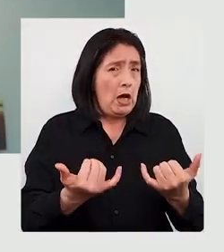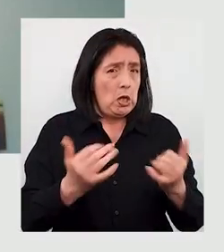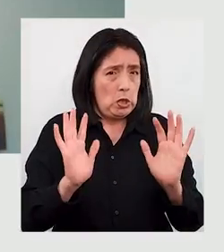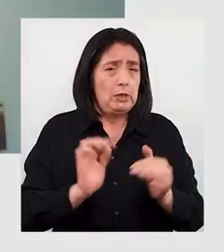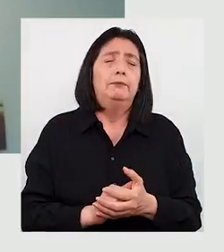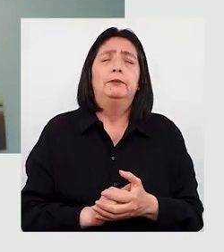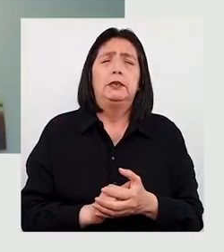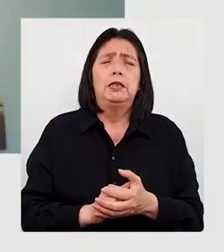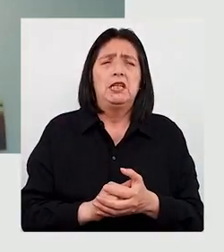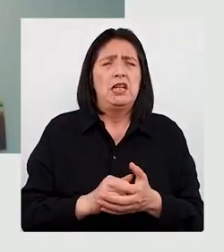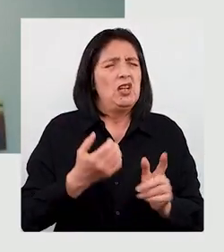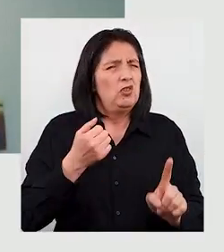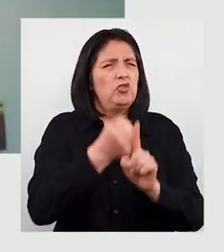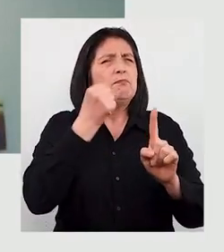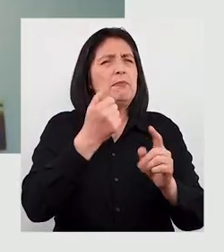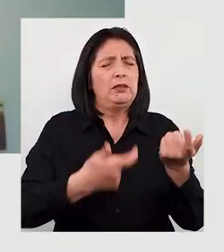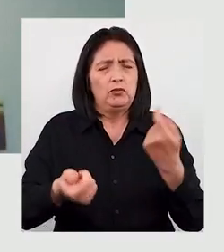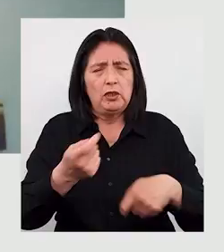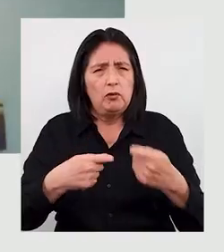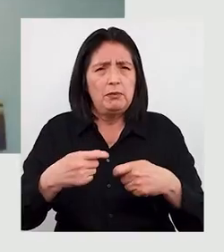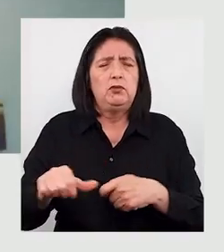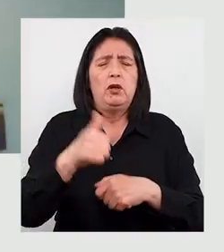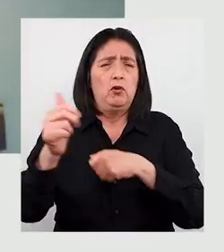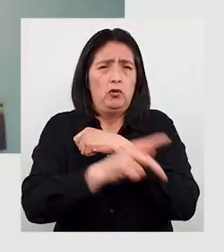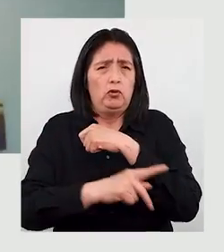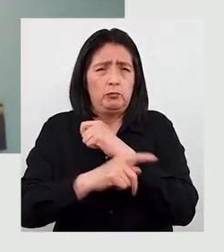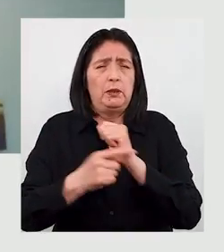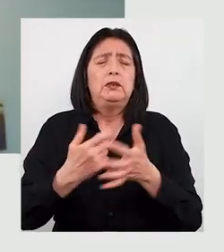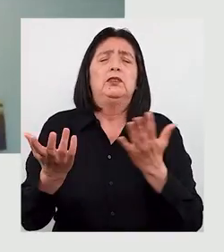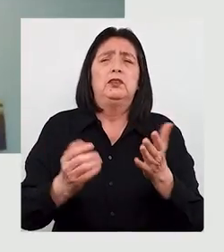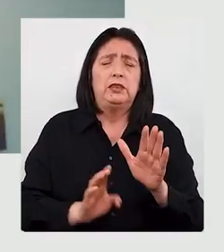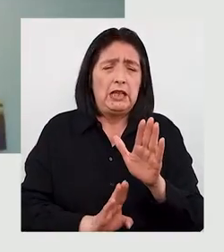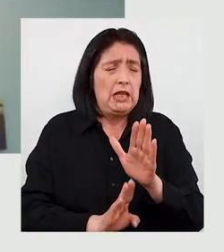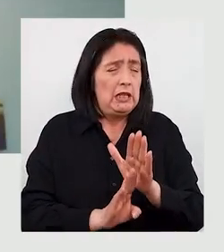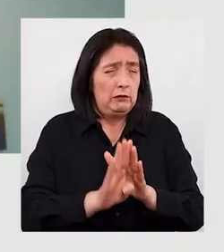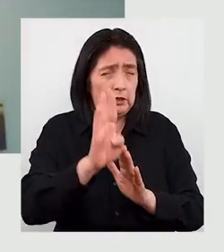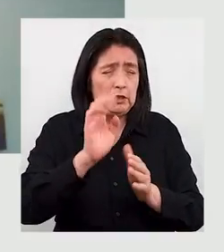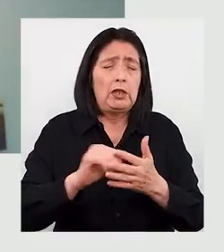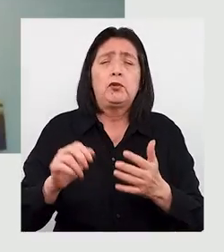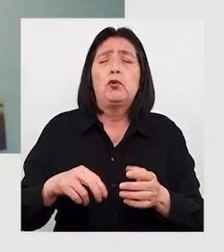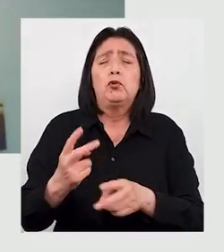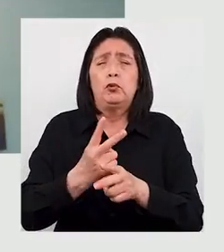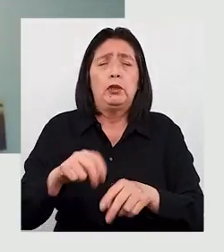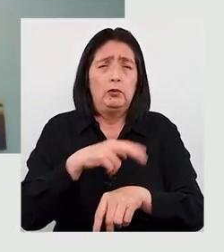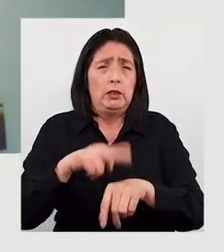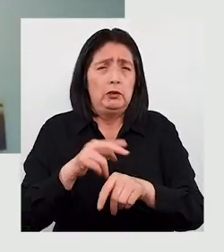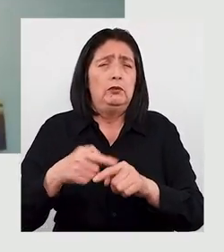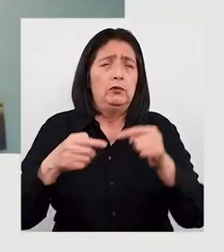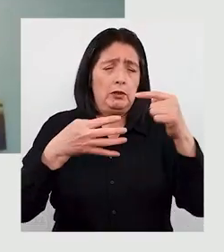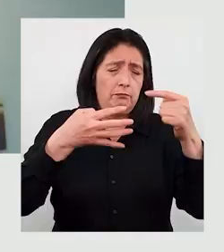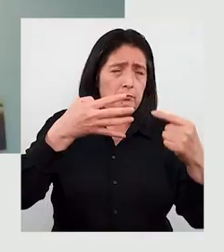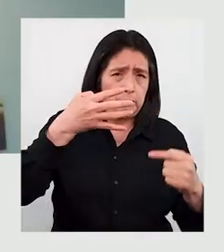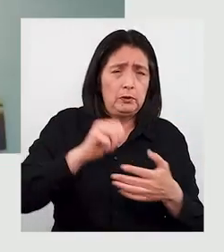Ahora, los impactos del comercio internacional sobre el desarrollo sostenible en cada una de sus